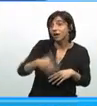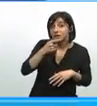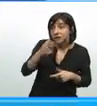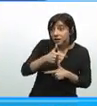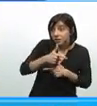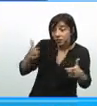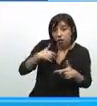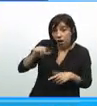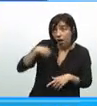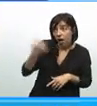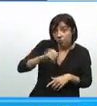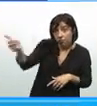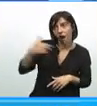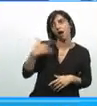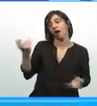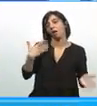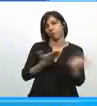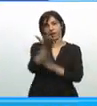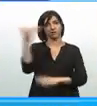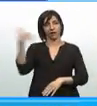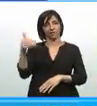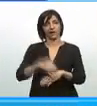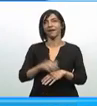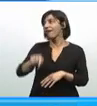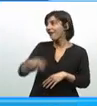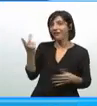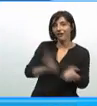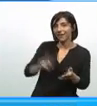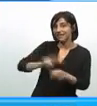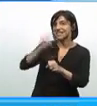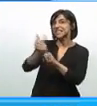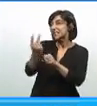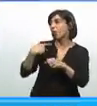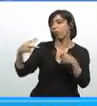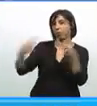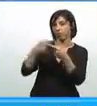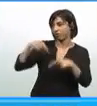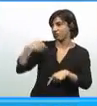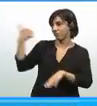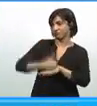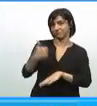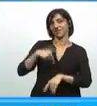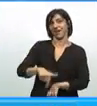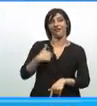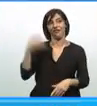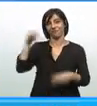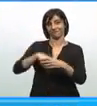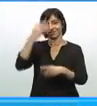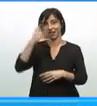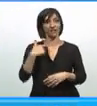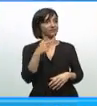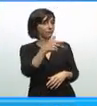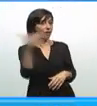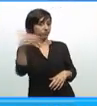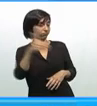más. Segundo partido consecutivo que vengo y ganan. ¿Para cuándo Mona, la mascota de San Lorenzo? ¡Tan! Mona. Se venía a todos los partidos